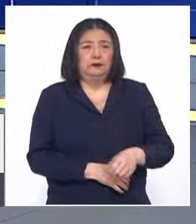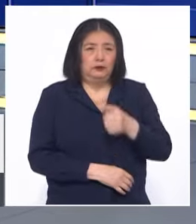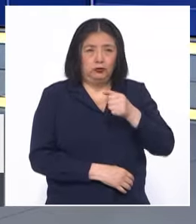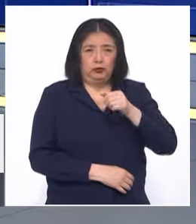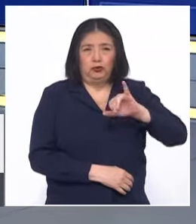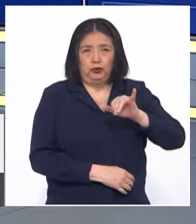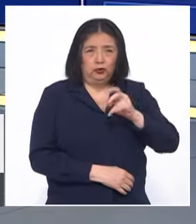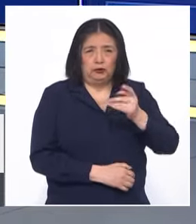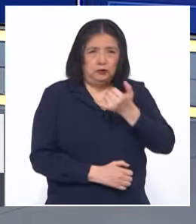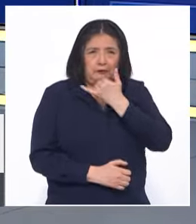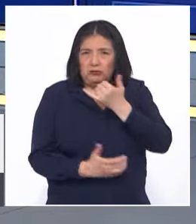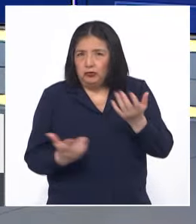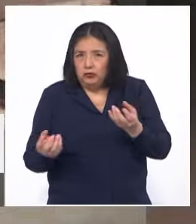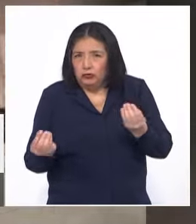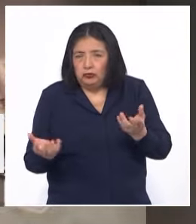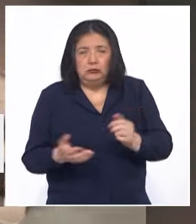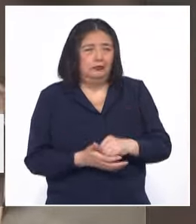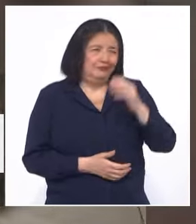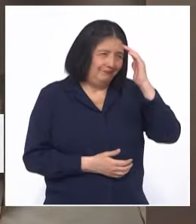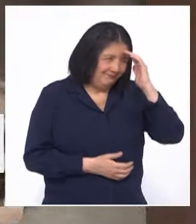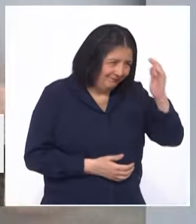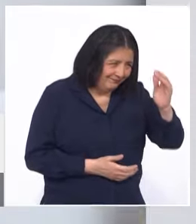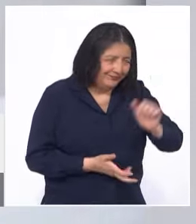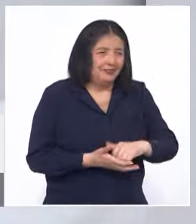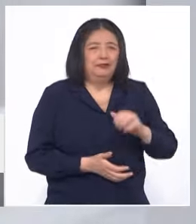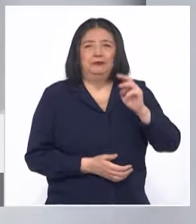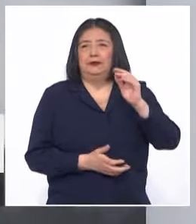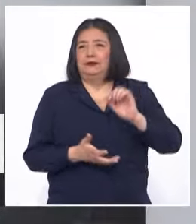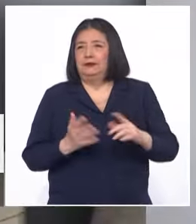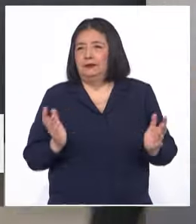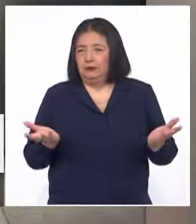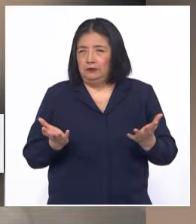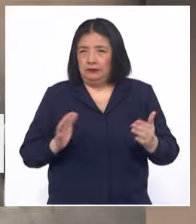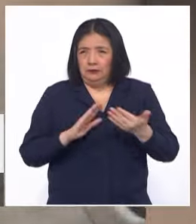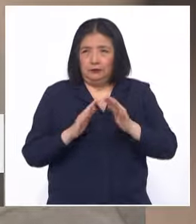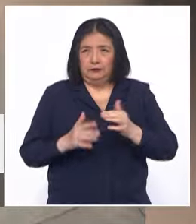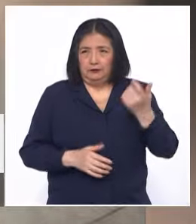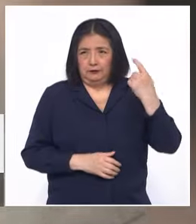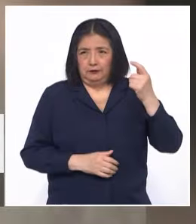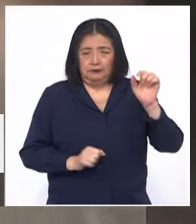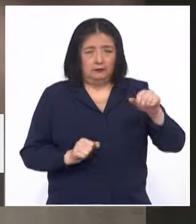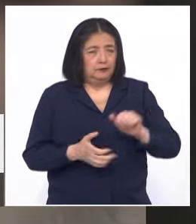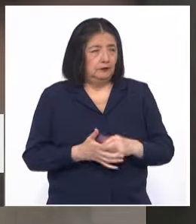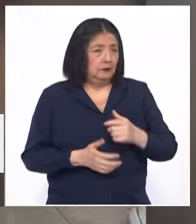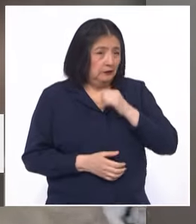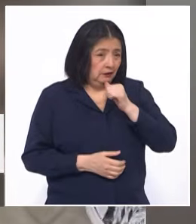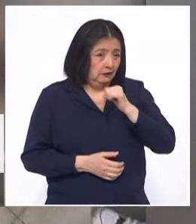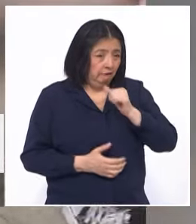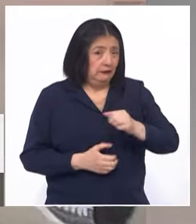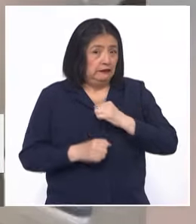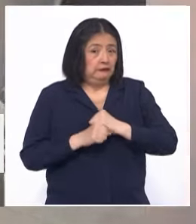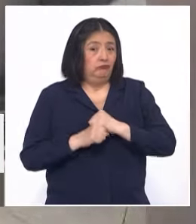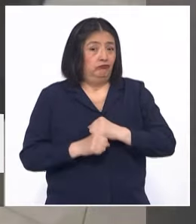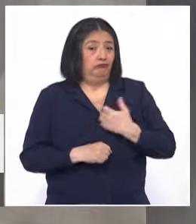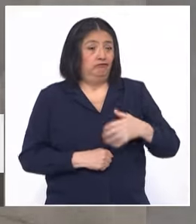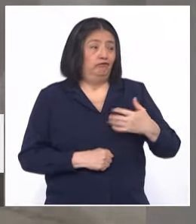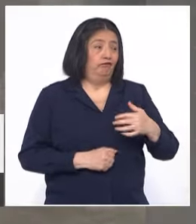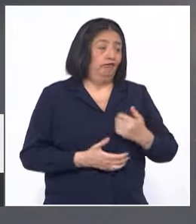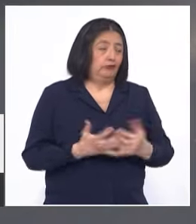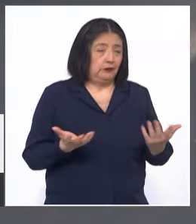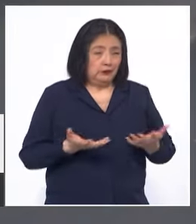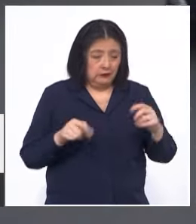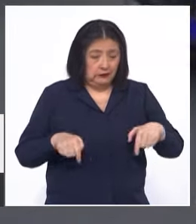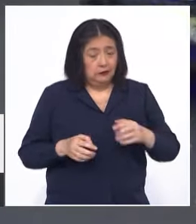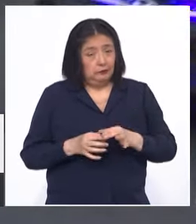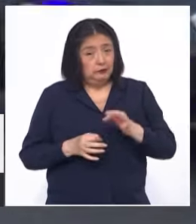suceso Hola Maritere cómo estás Buenas tardes desde la ciudad de Trujillo sí la inseguridad ciudadana en esta provincia